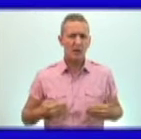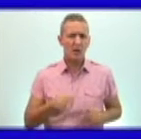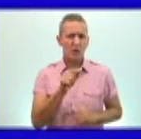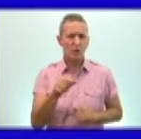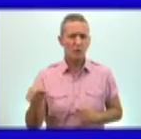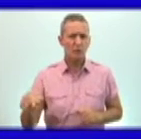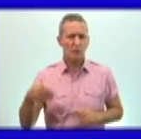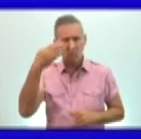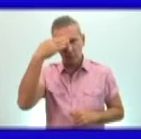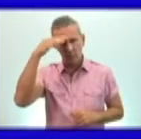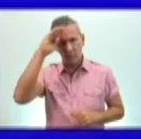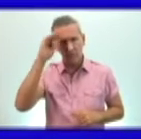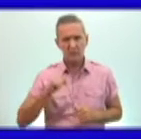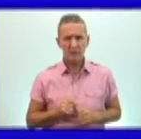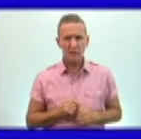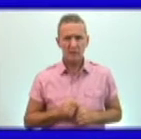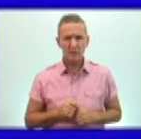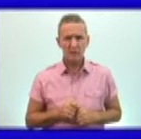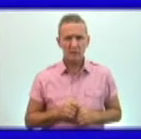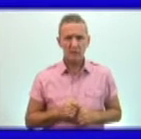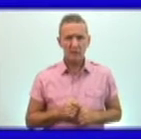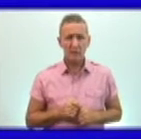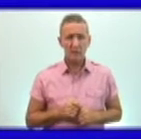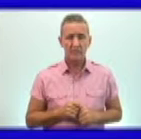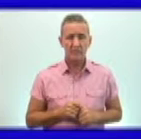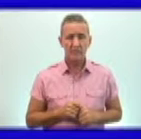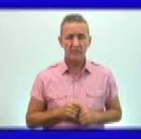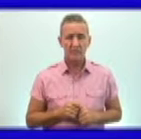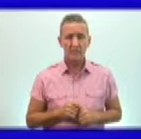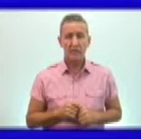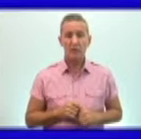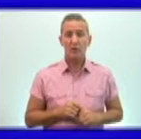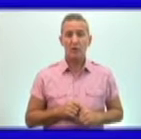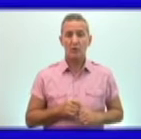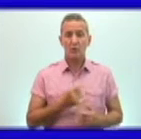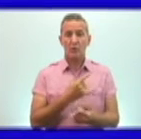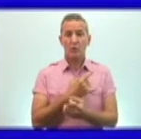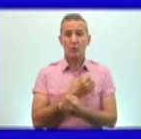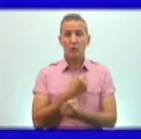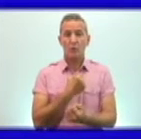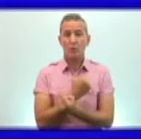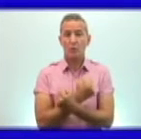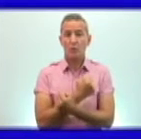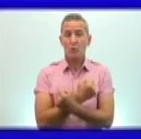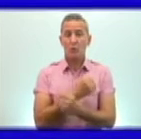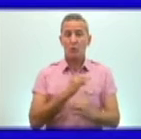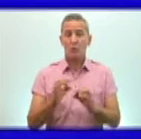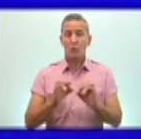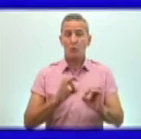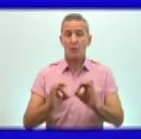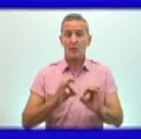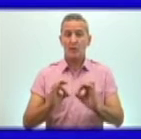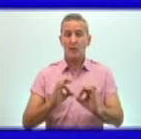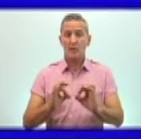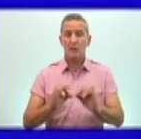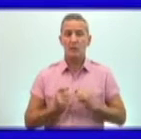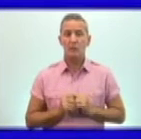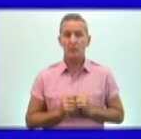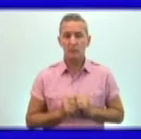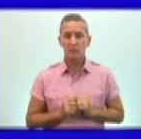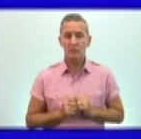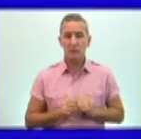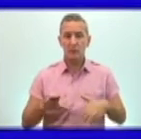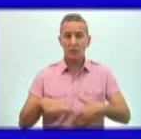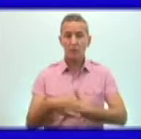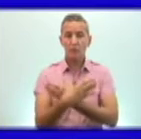Y hace una seña de SOS, auxilio. ¿Dónde están los derechos humanos en Cuba? Y plantea un símbolo que, si ustedes se